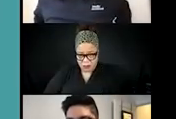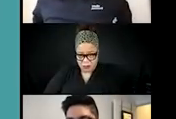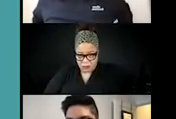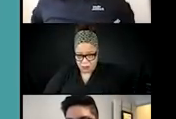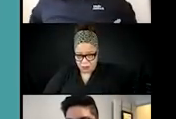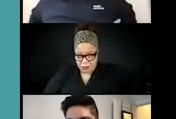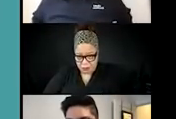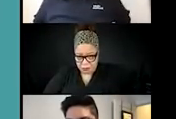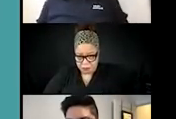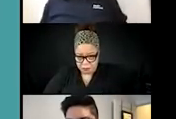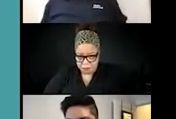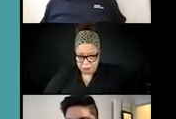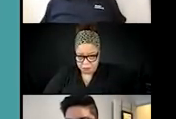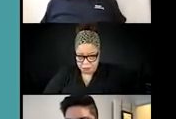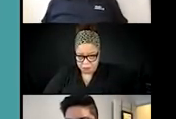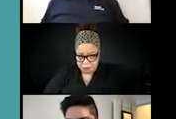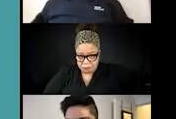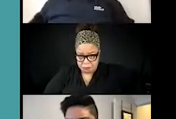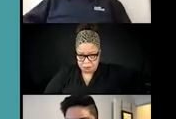pero qué